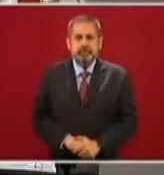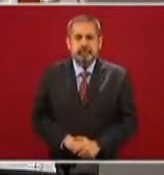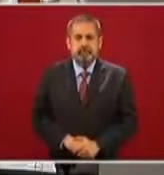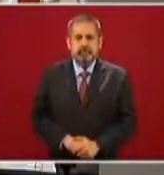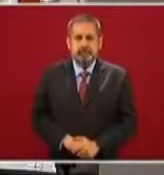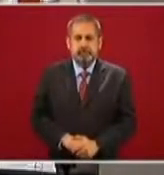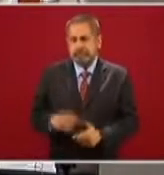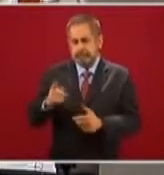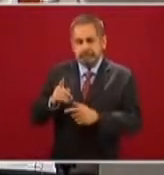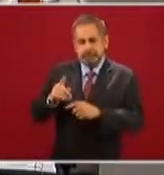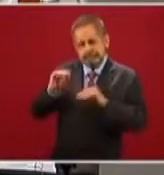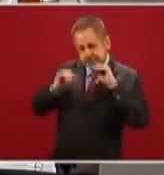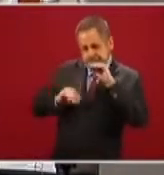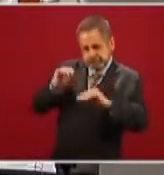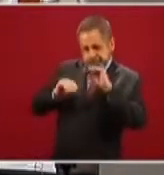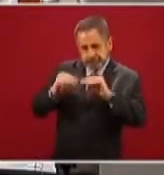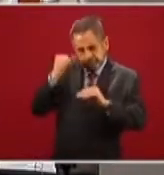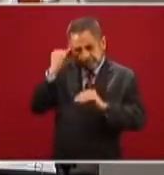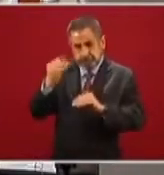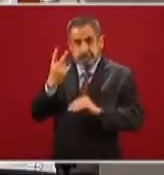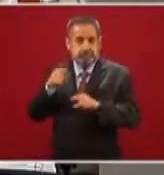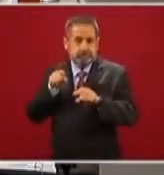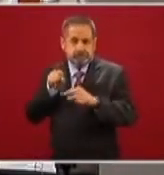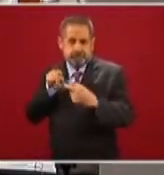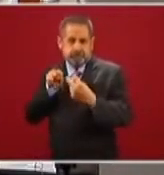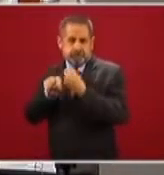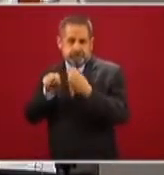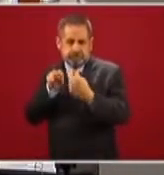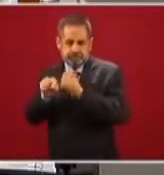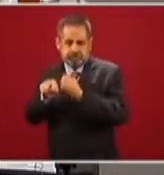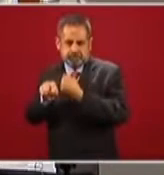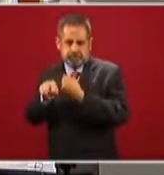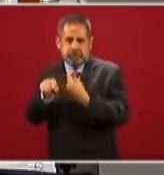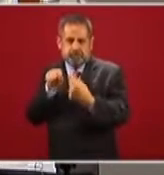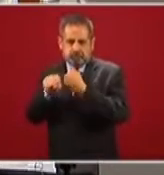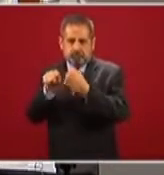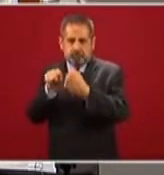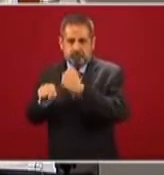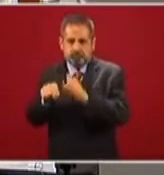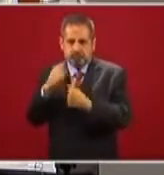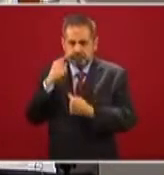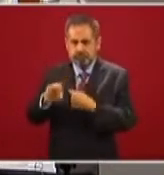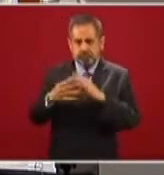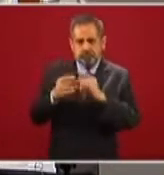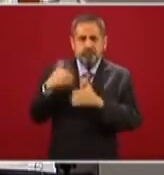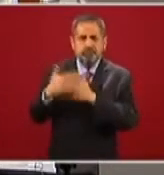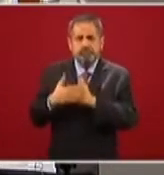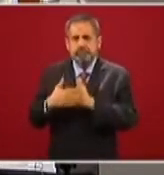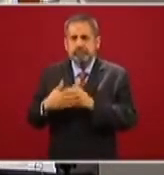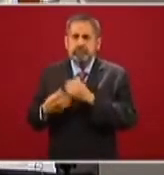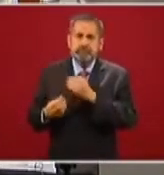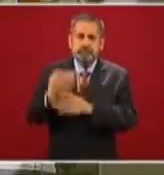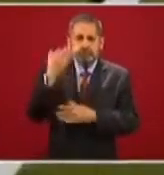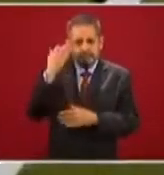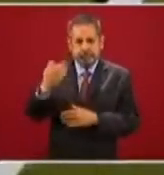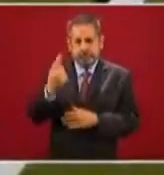Esta es una animación, aquí aparecen las 2 vías, pero ya comentábamos que será en inicio para una primera etapa en una